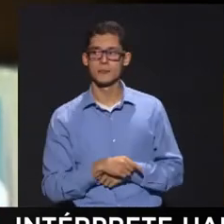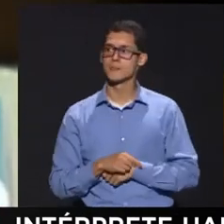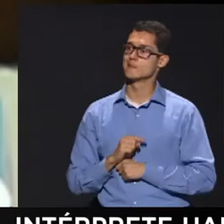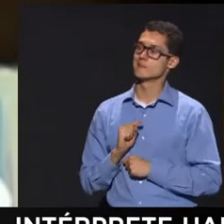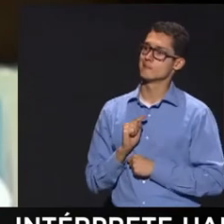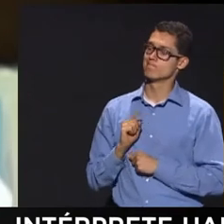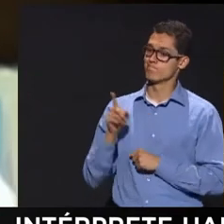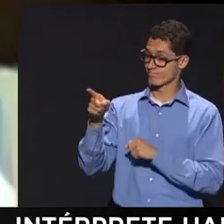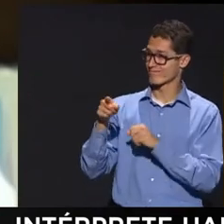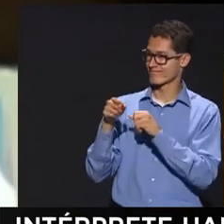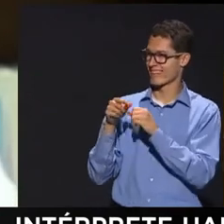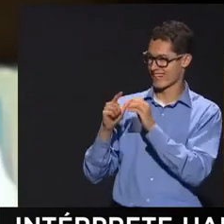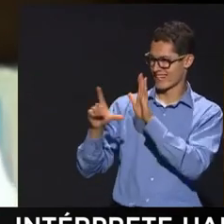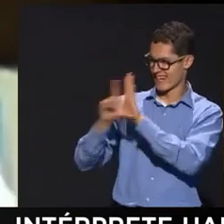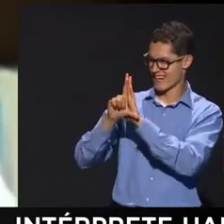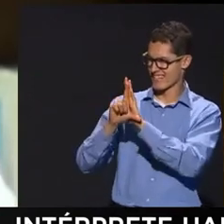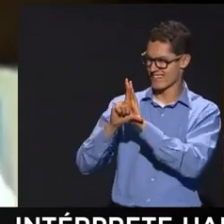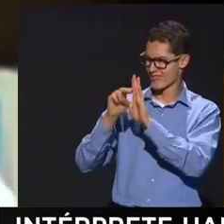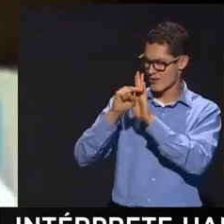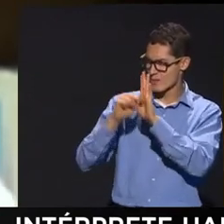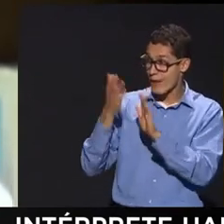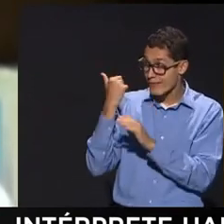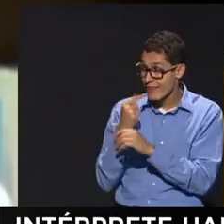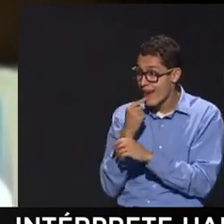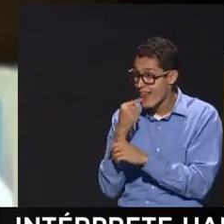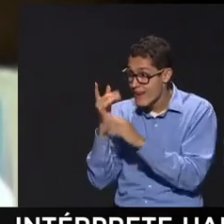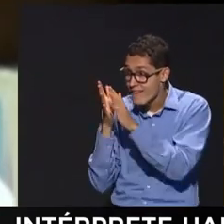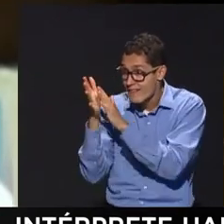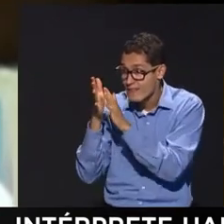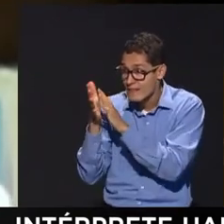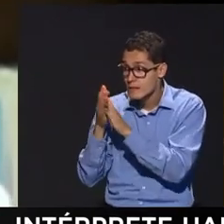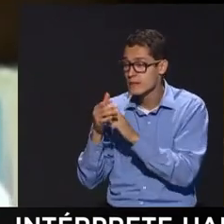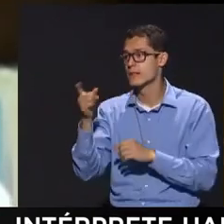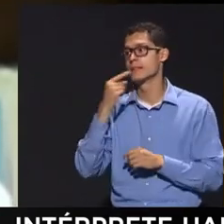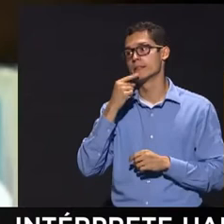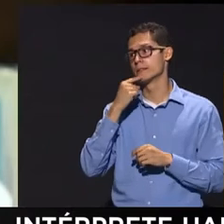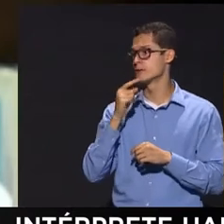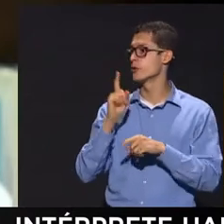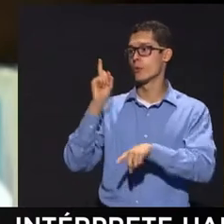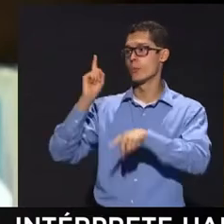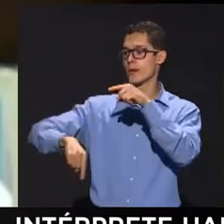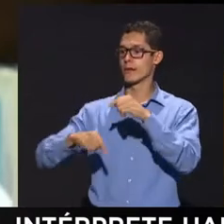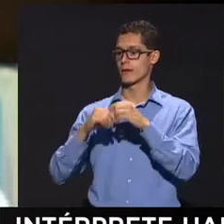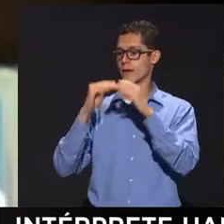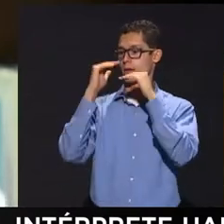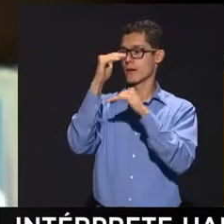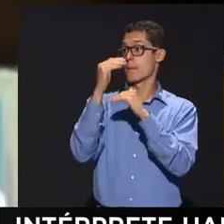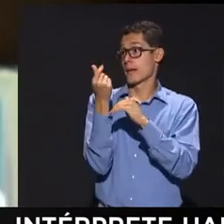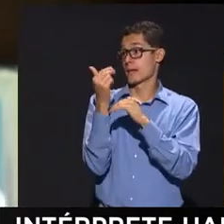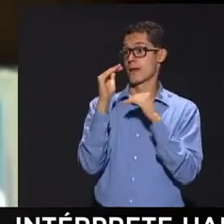que el prestador de servicios lo preste el servicio por debajo de un costo mínimo. La razón es